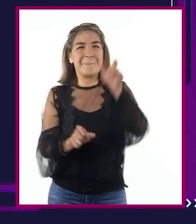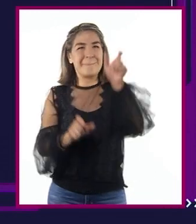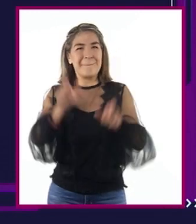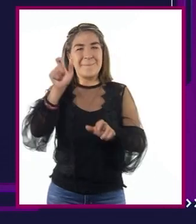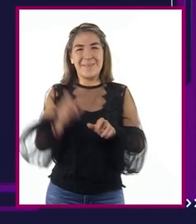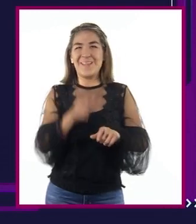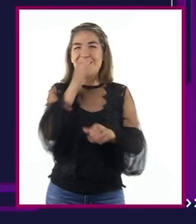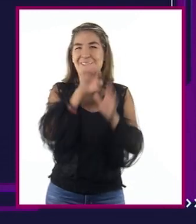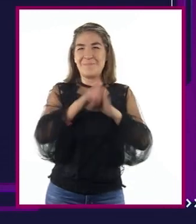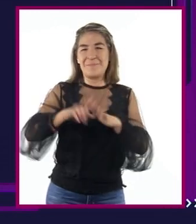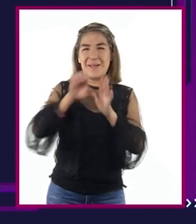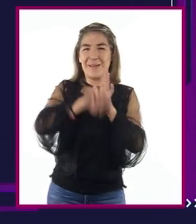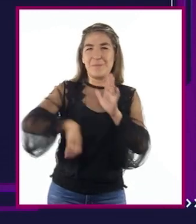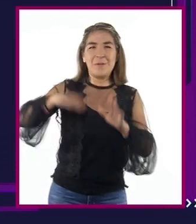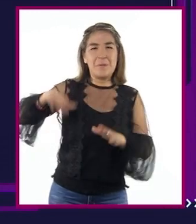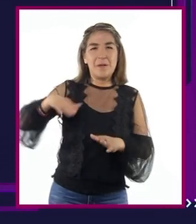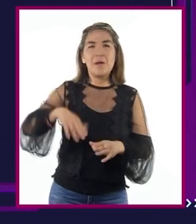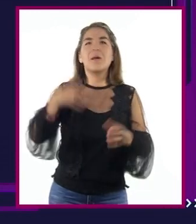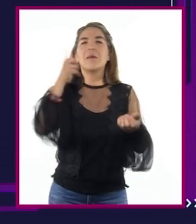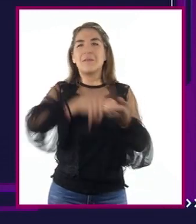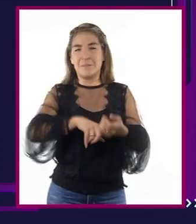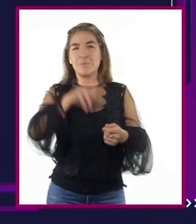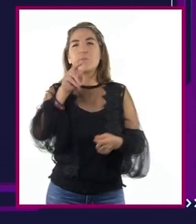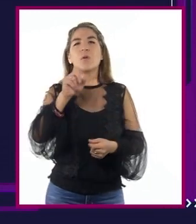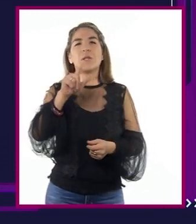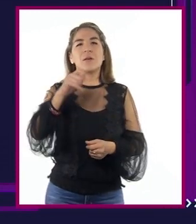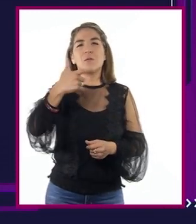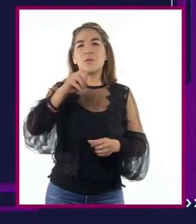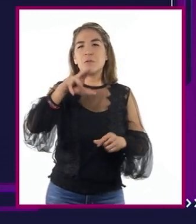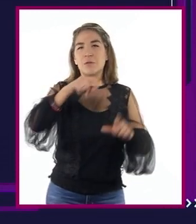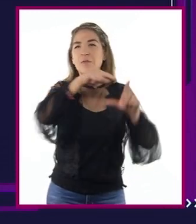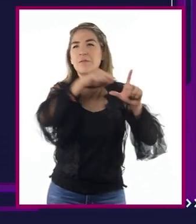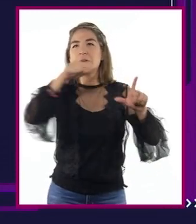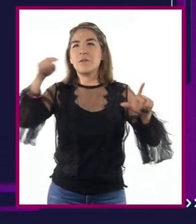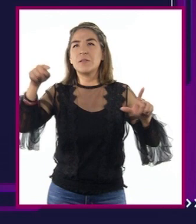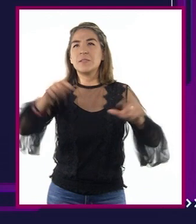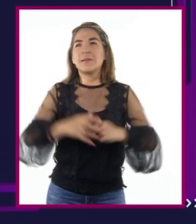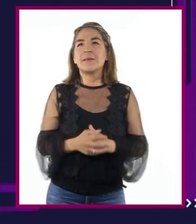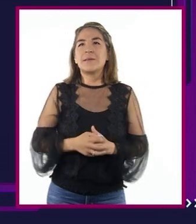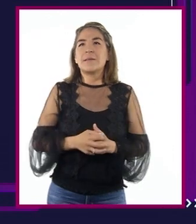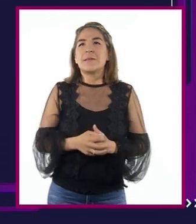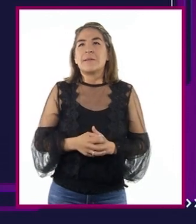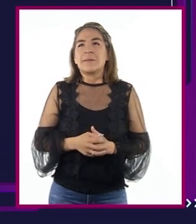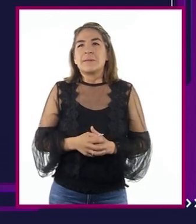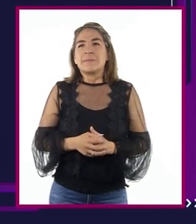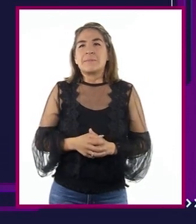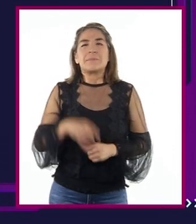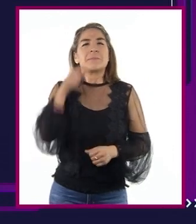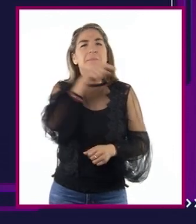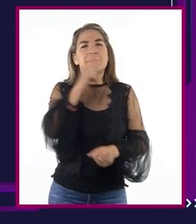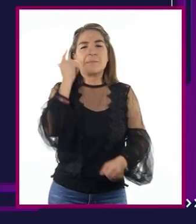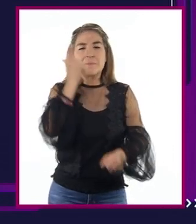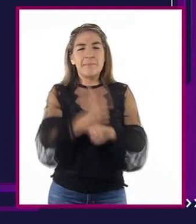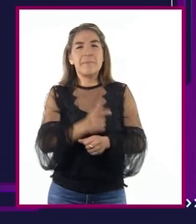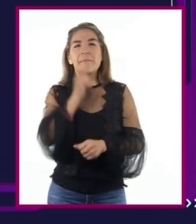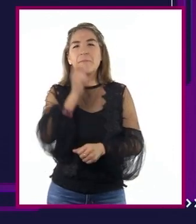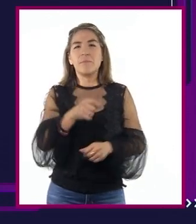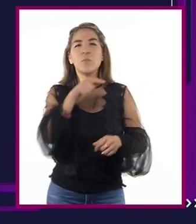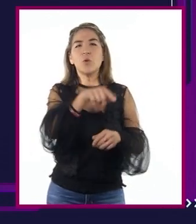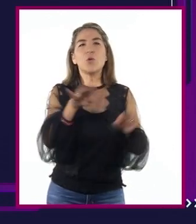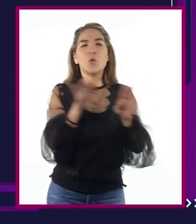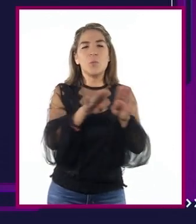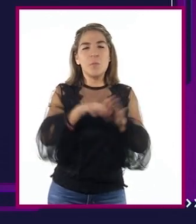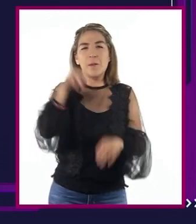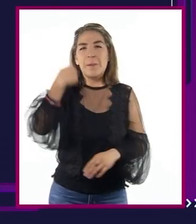ejemplo anterior, se construyó el polígono de frecuencias. Con el polígono de frecuencias podemos identificar la marca de